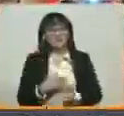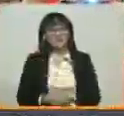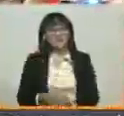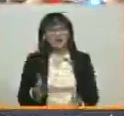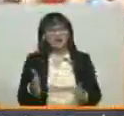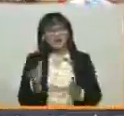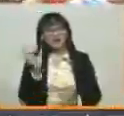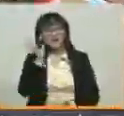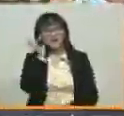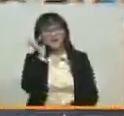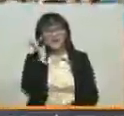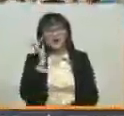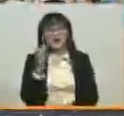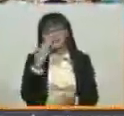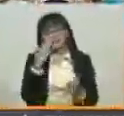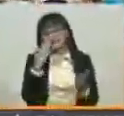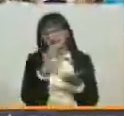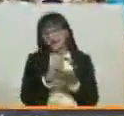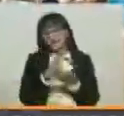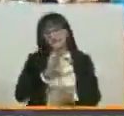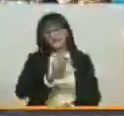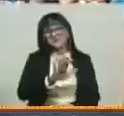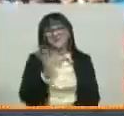¡Ganaron las mujeres, como siempre!